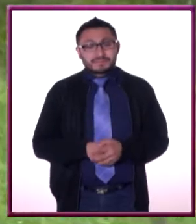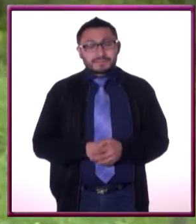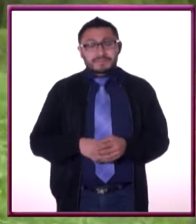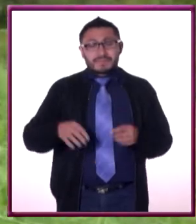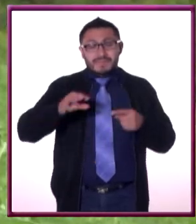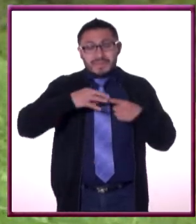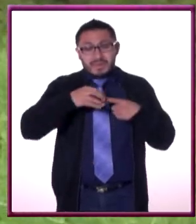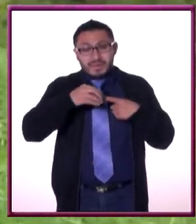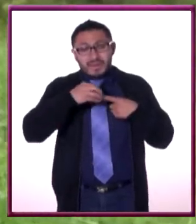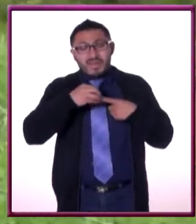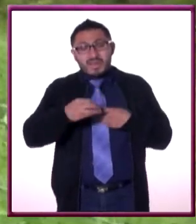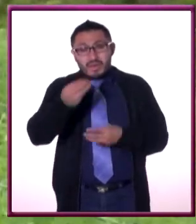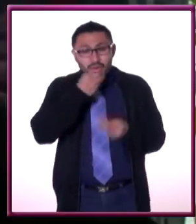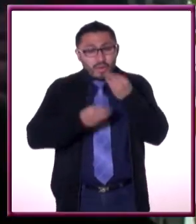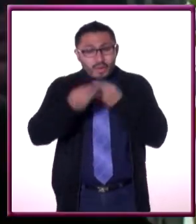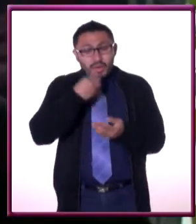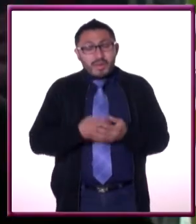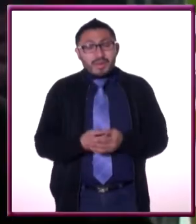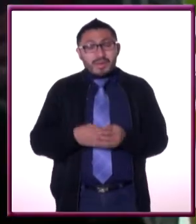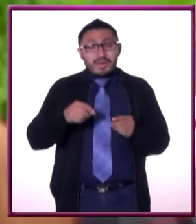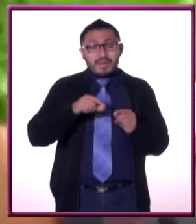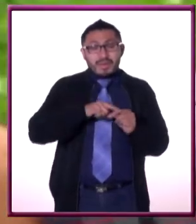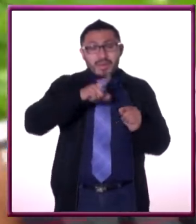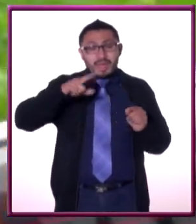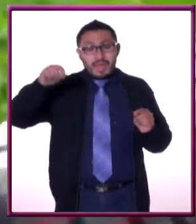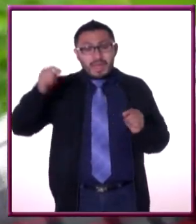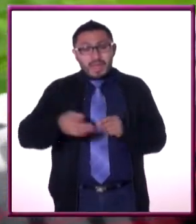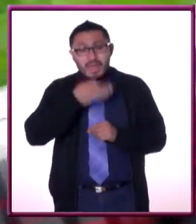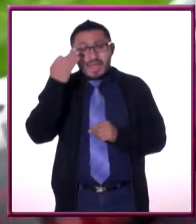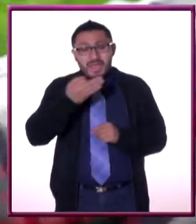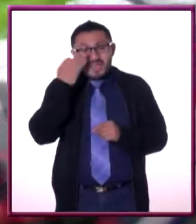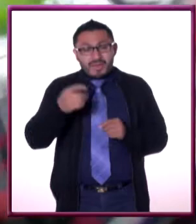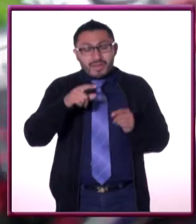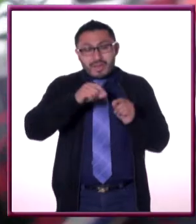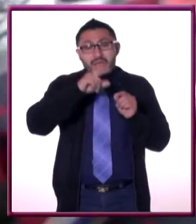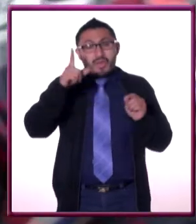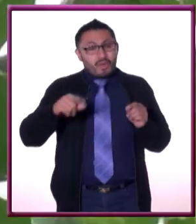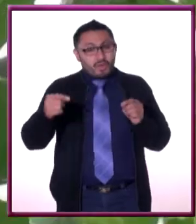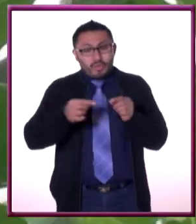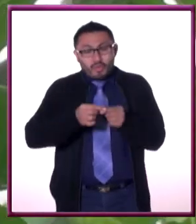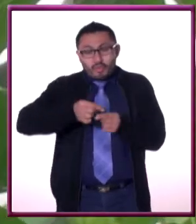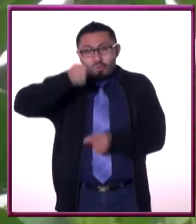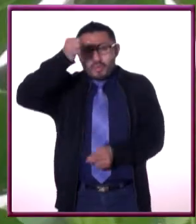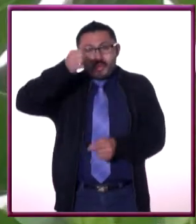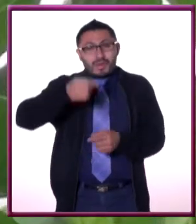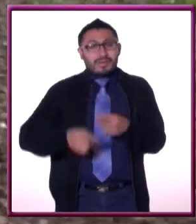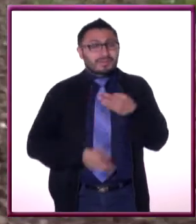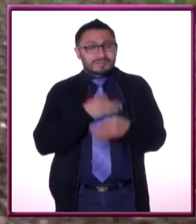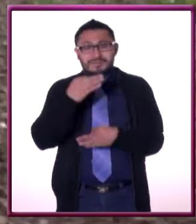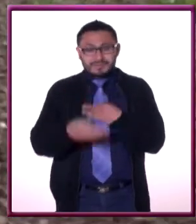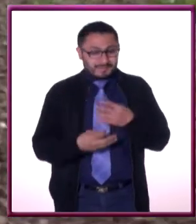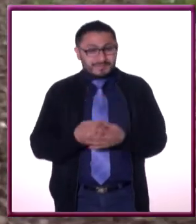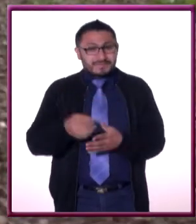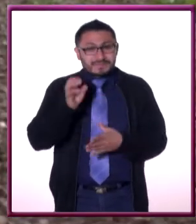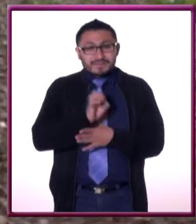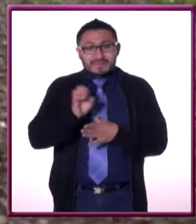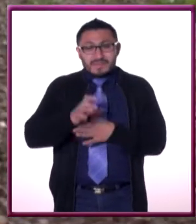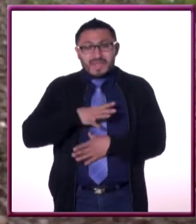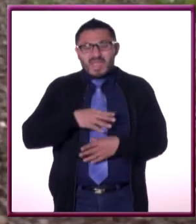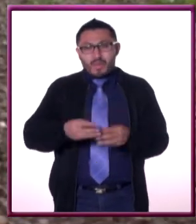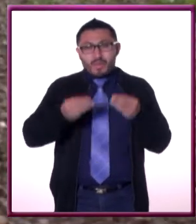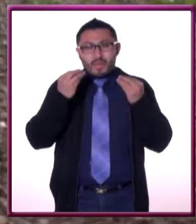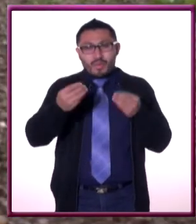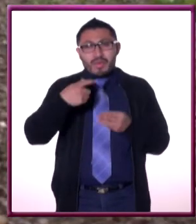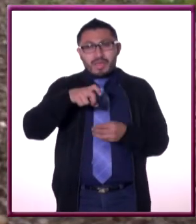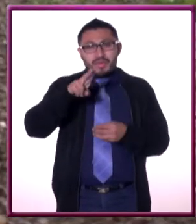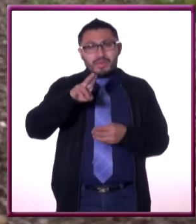Del frijol comemos las guías, las flores, las hojitas también. Las hojitas tiernas. Entonces tenemos gran